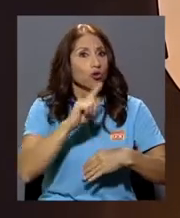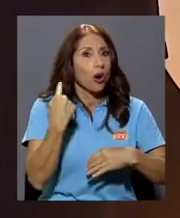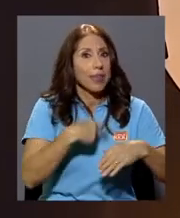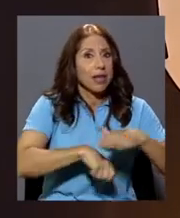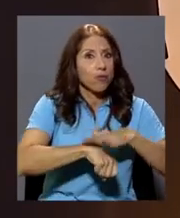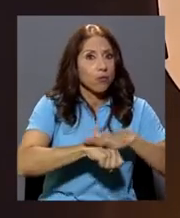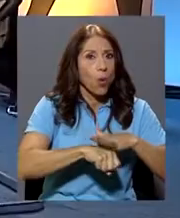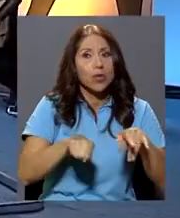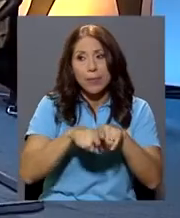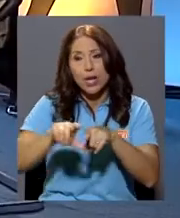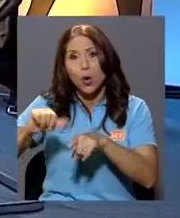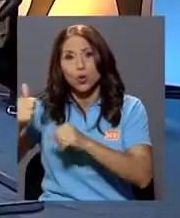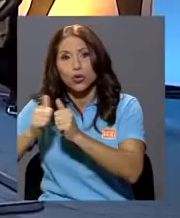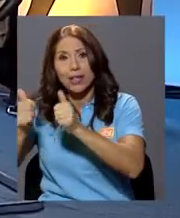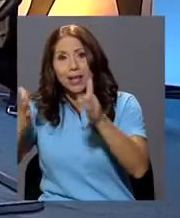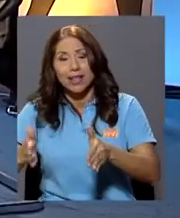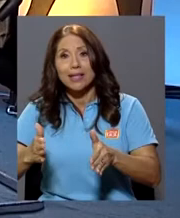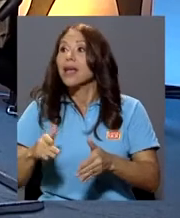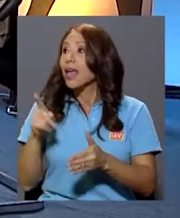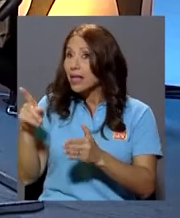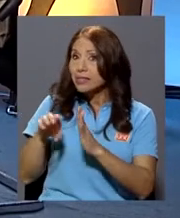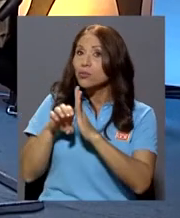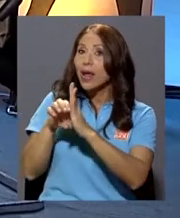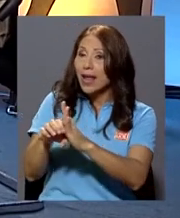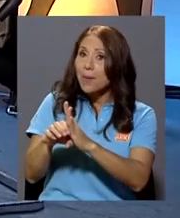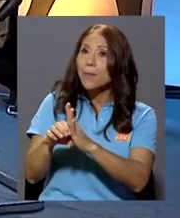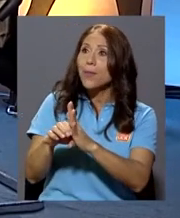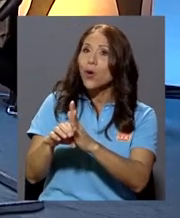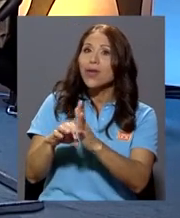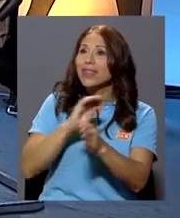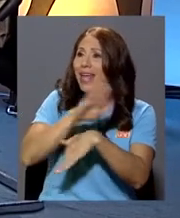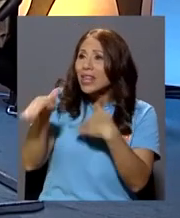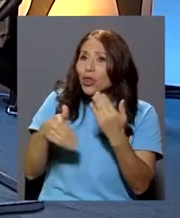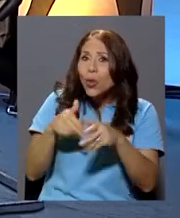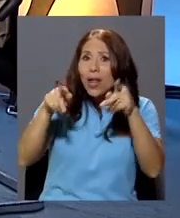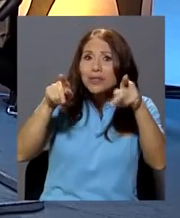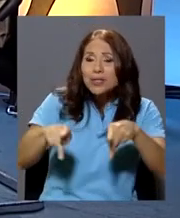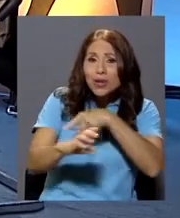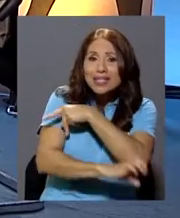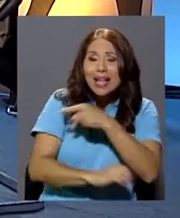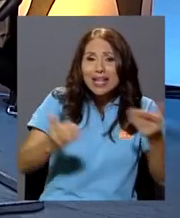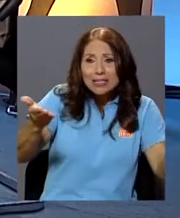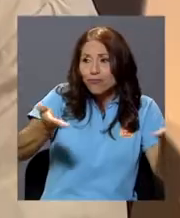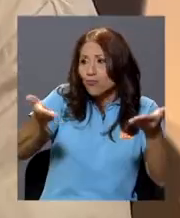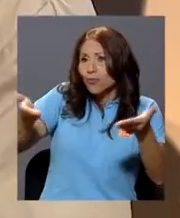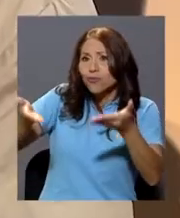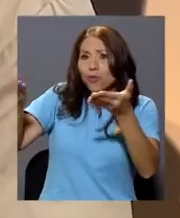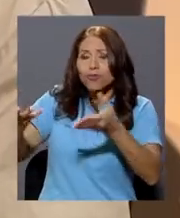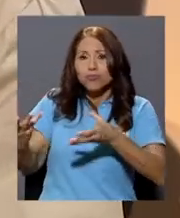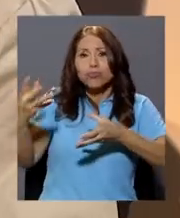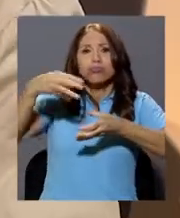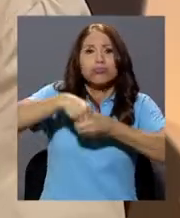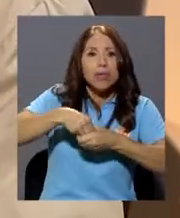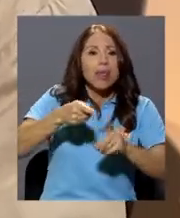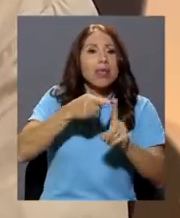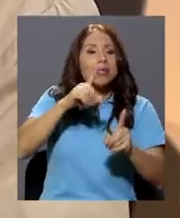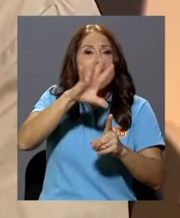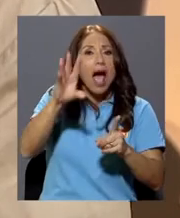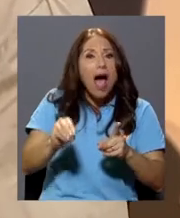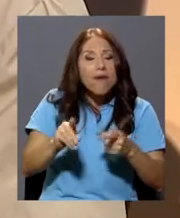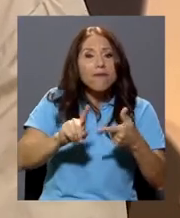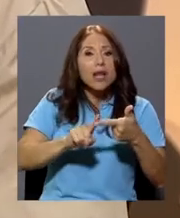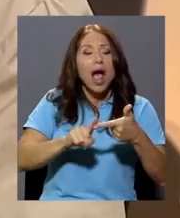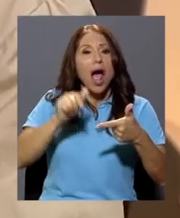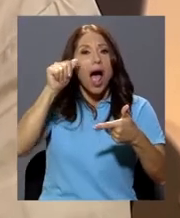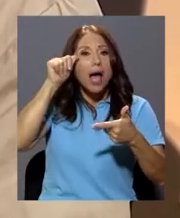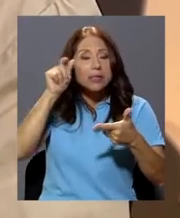fútbol. Ese es un buen ejemplo de integración de toda esa población procedente de distintos países de África, de Asia,